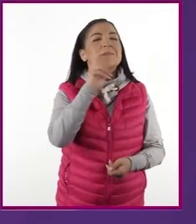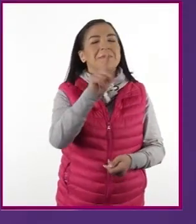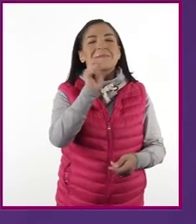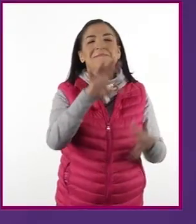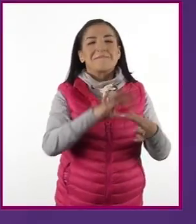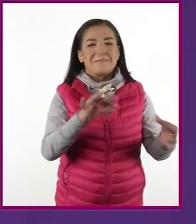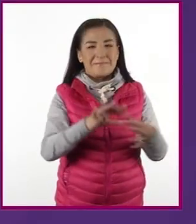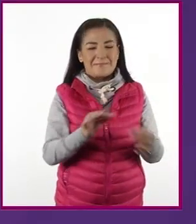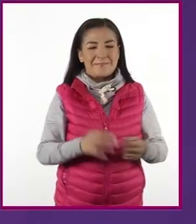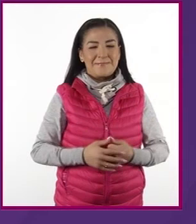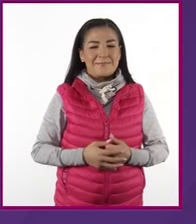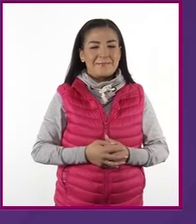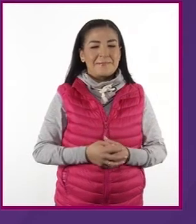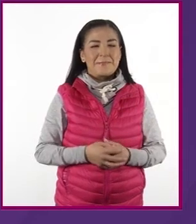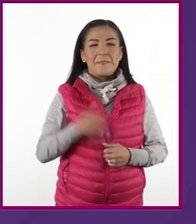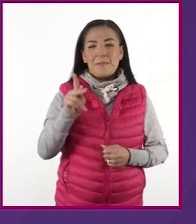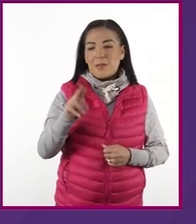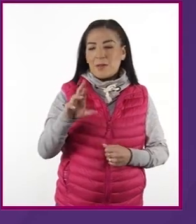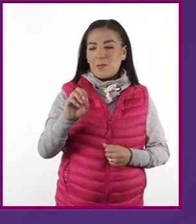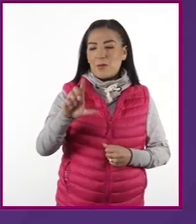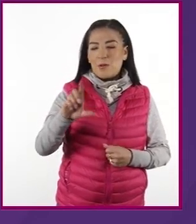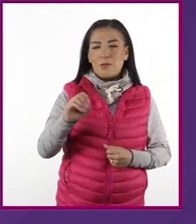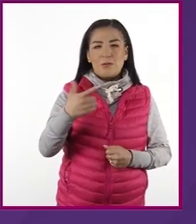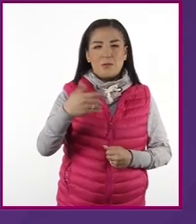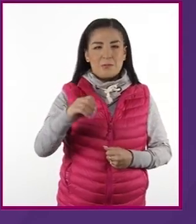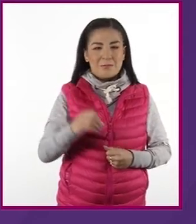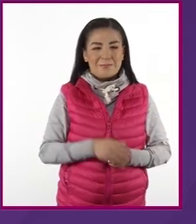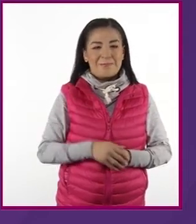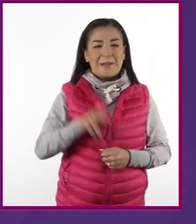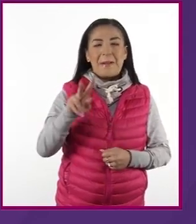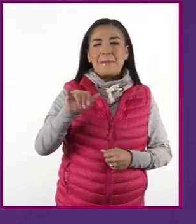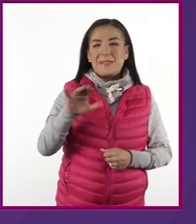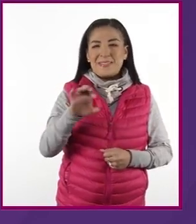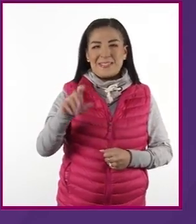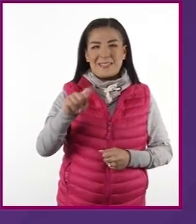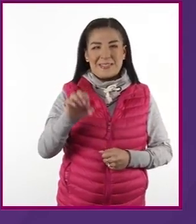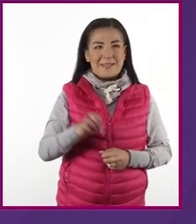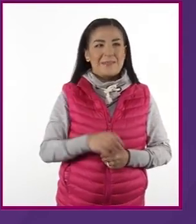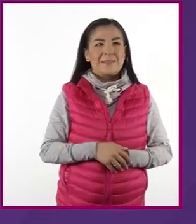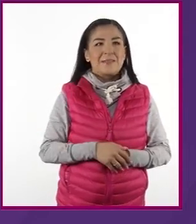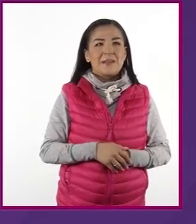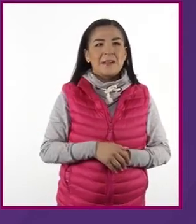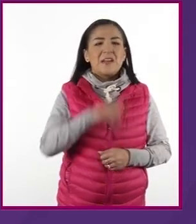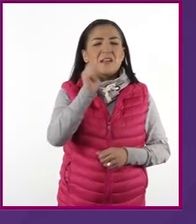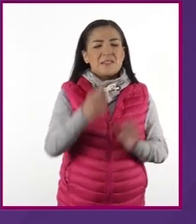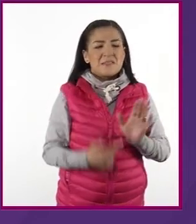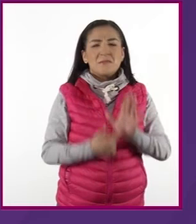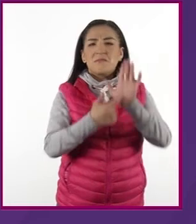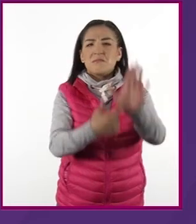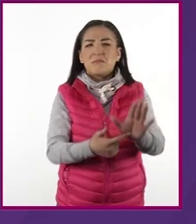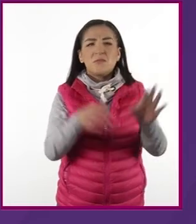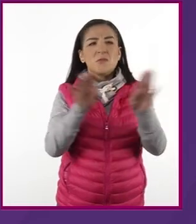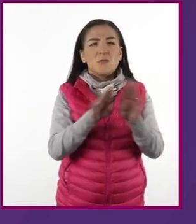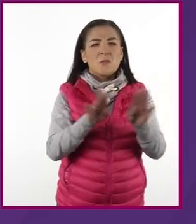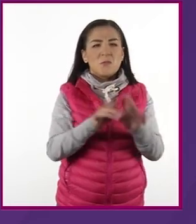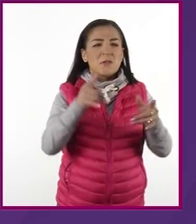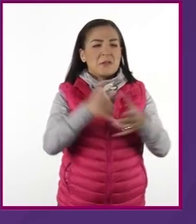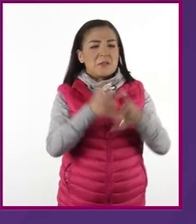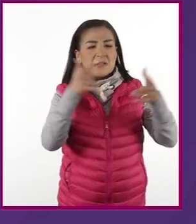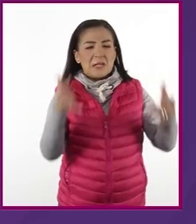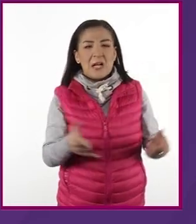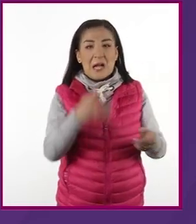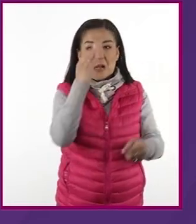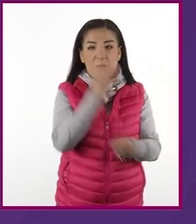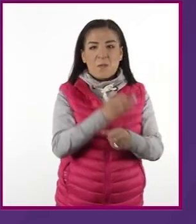Prólogo, Vicente Torres. La presente antología, hasta donde sé, la de